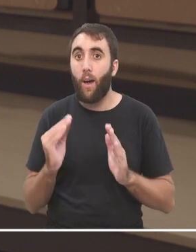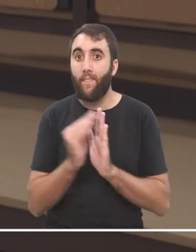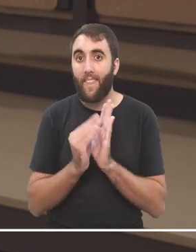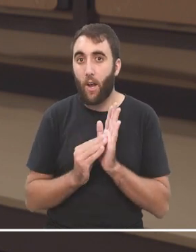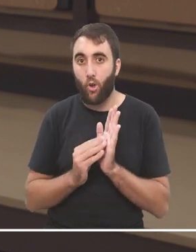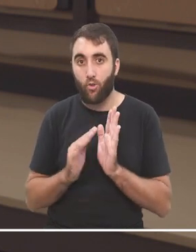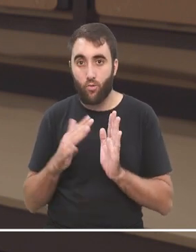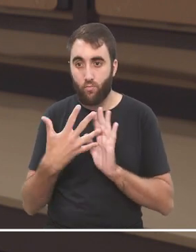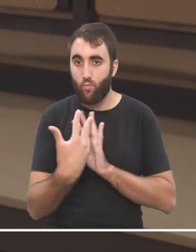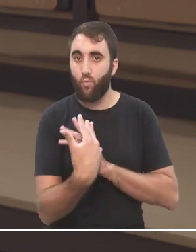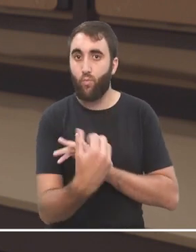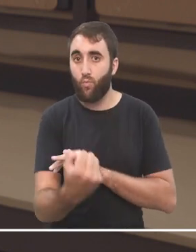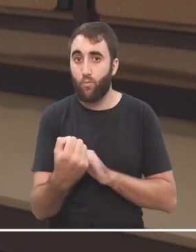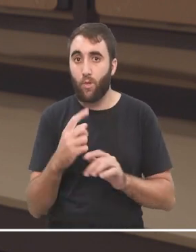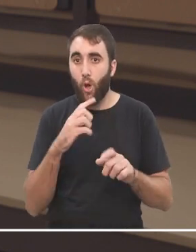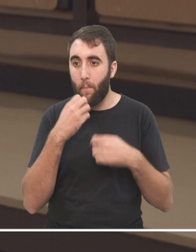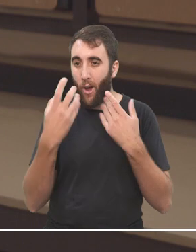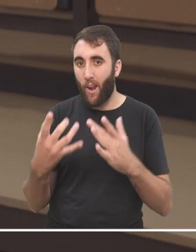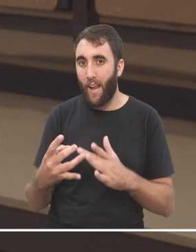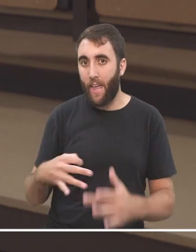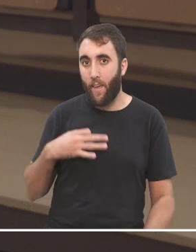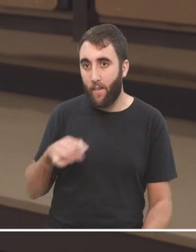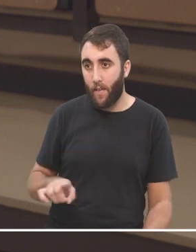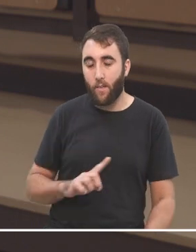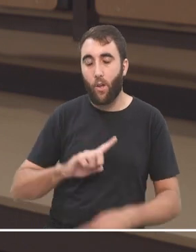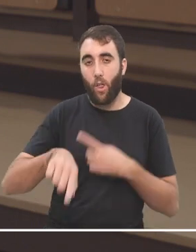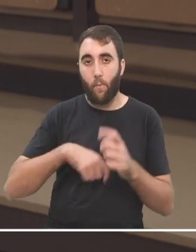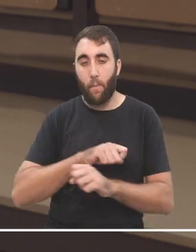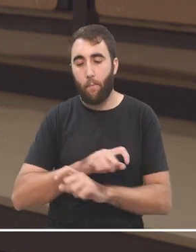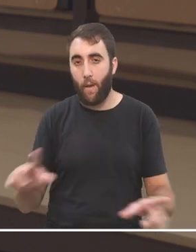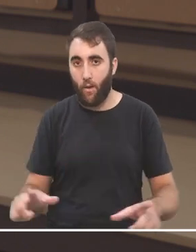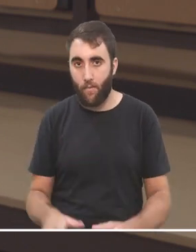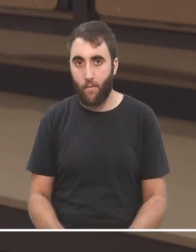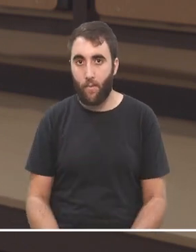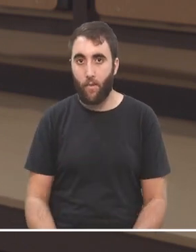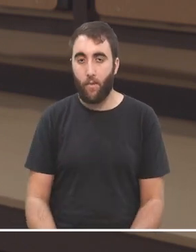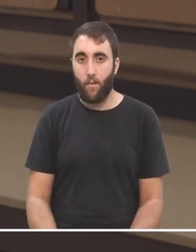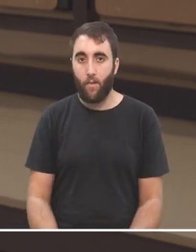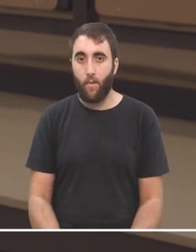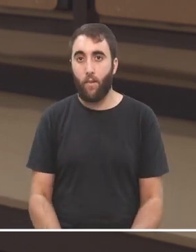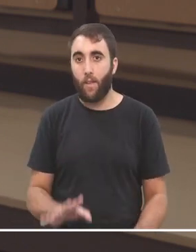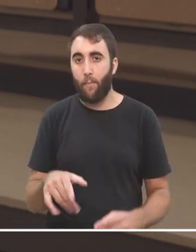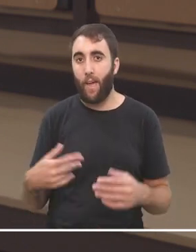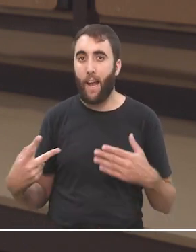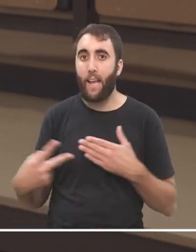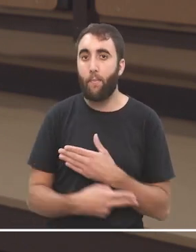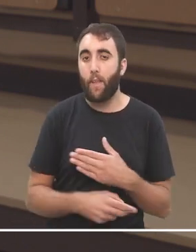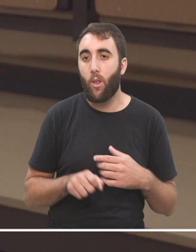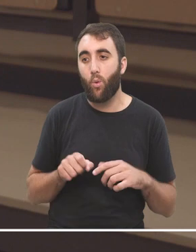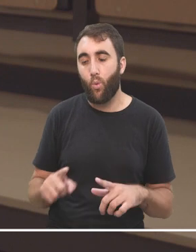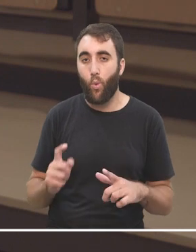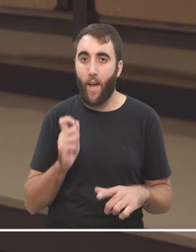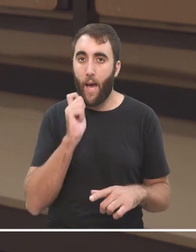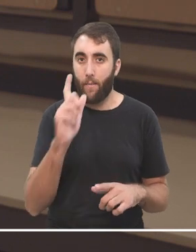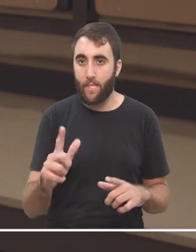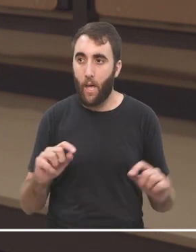que generalmente no mejora sus vidas en el futuro, sino que las empobrece, que limita su capacidad